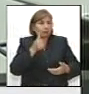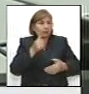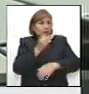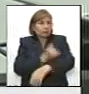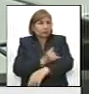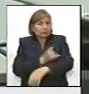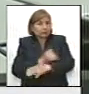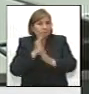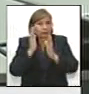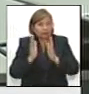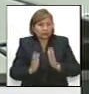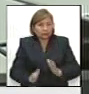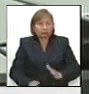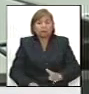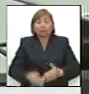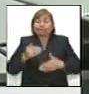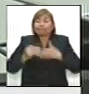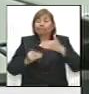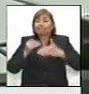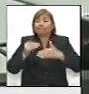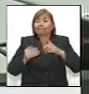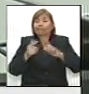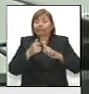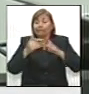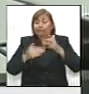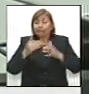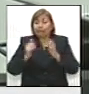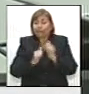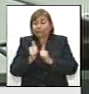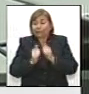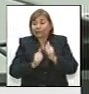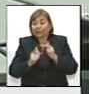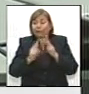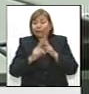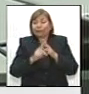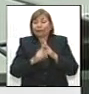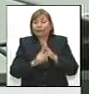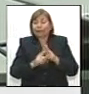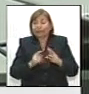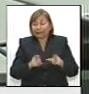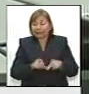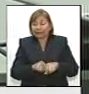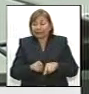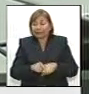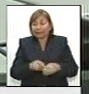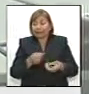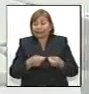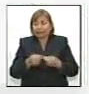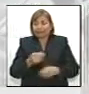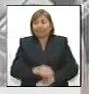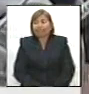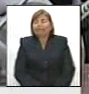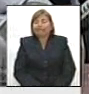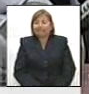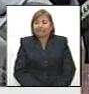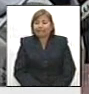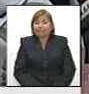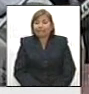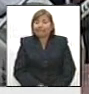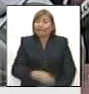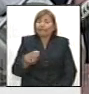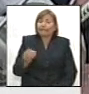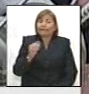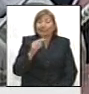institucionalidad, avanzar en el tema de competitividad y obviamente también en el tema de productividad. En tanto, el congresista